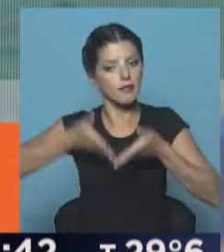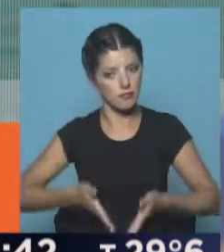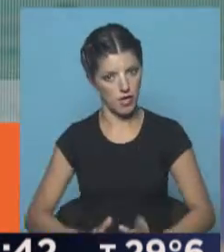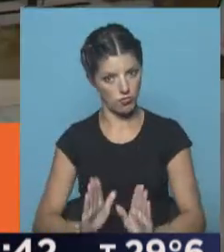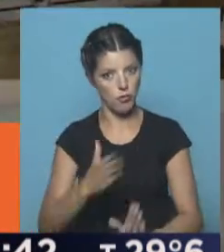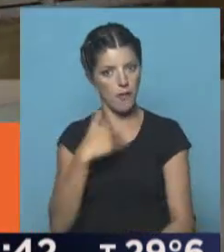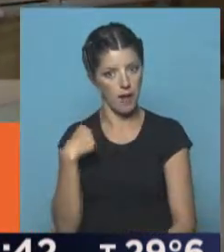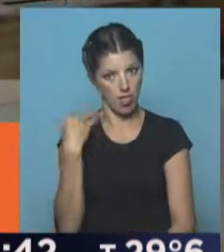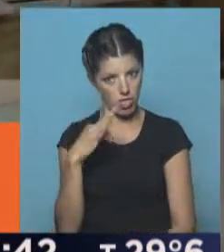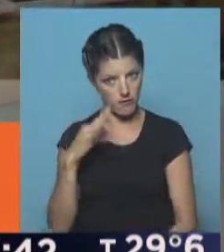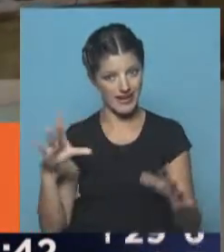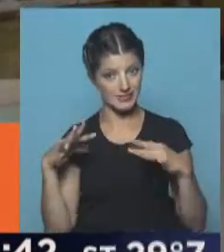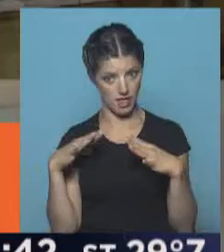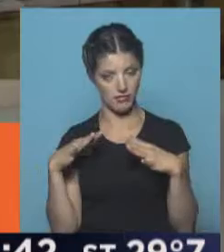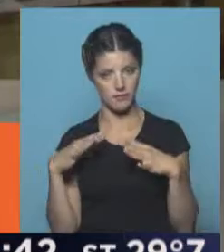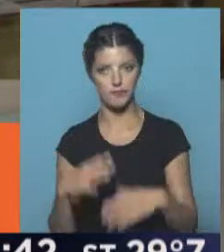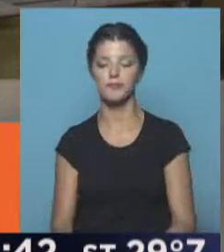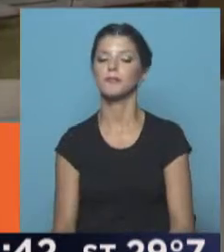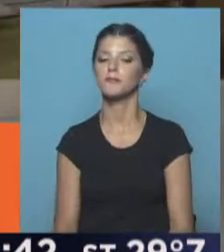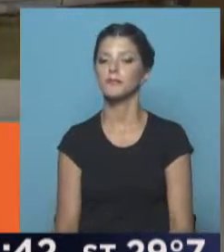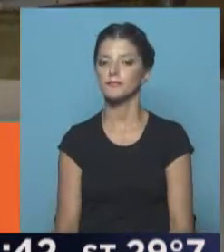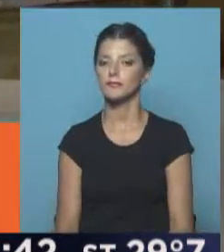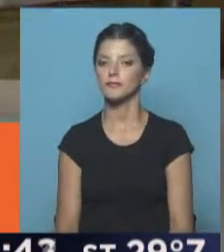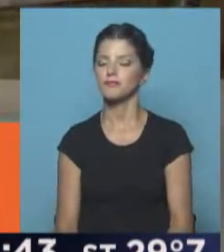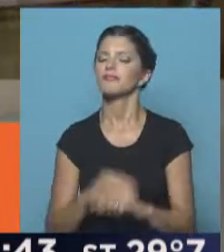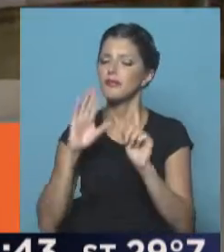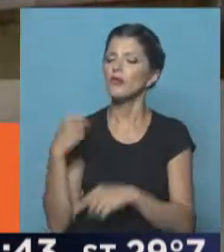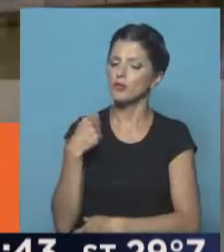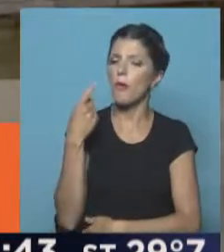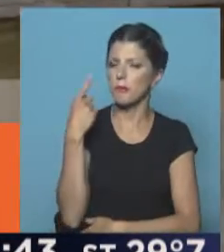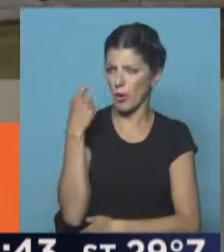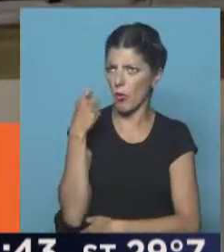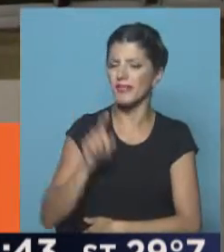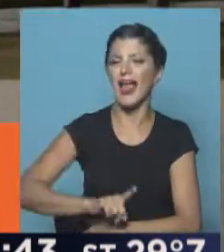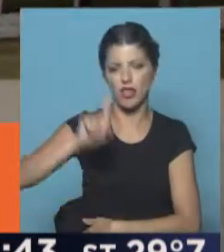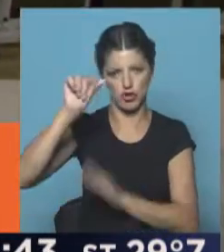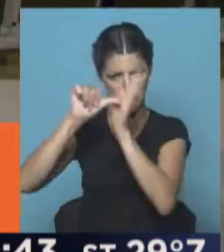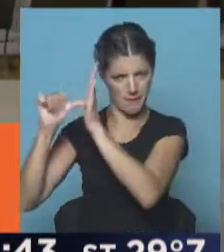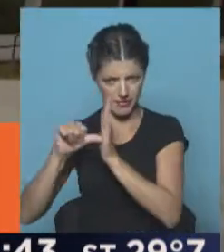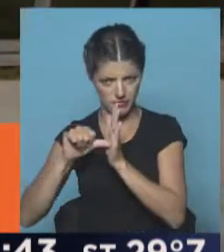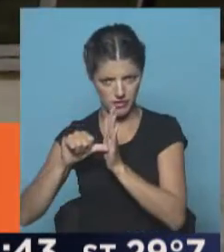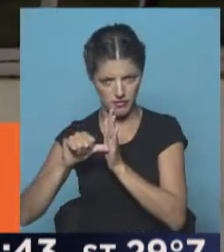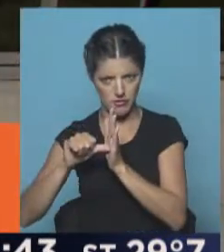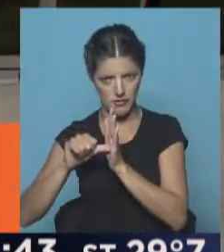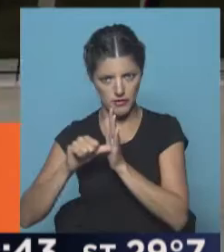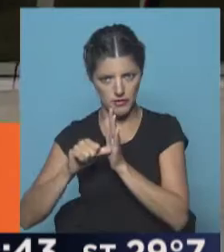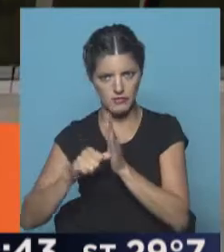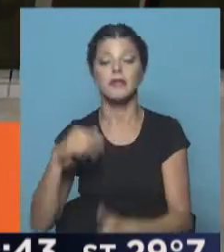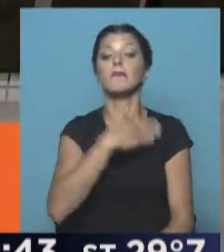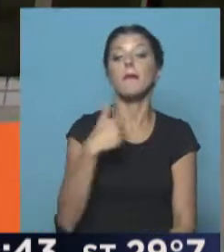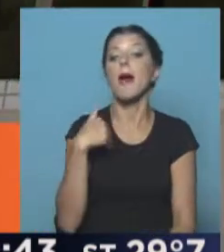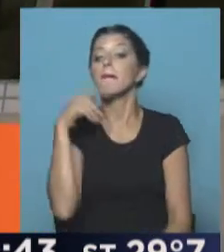en donde también en los países nórdicos lo que vemos es como eso se reparte. Por ejemplo, las parejas determinan quién toma la